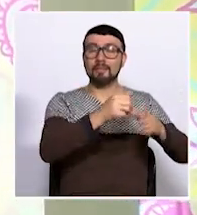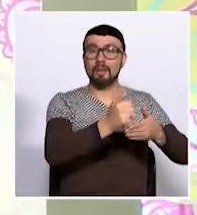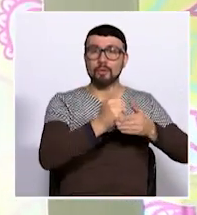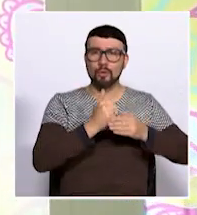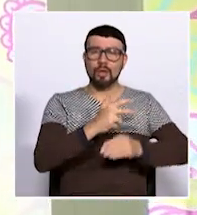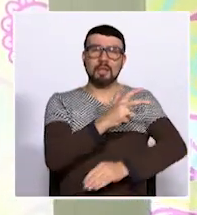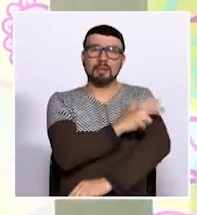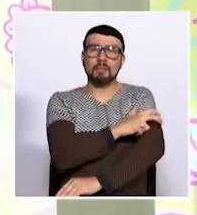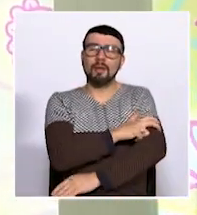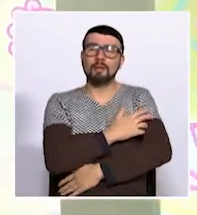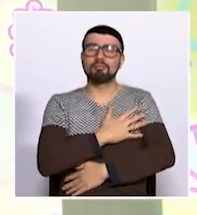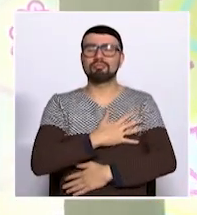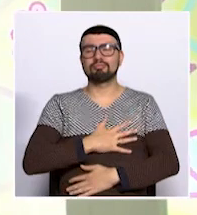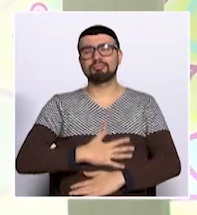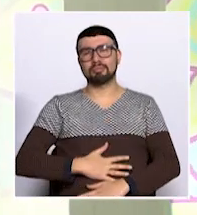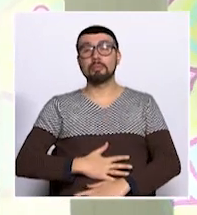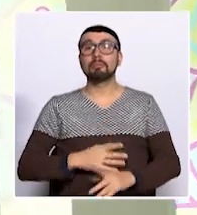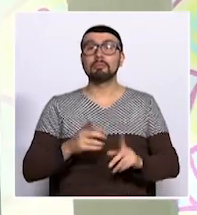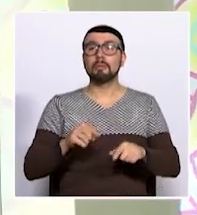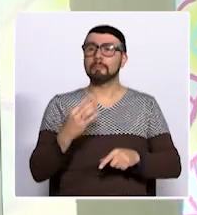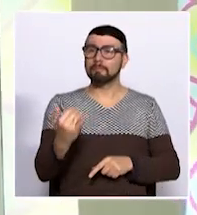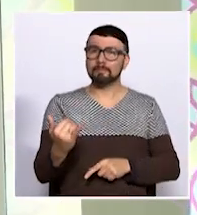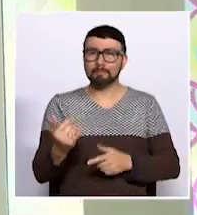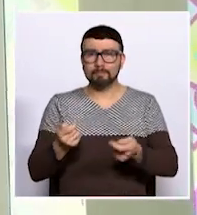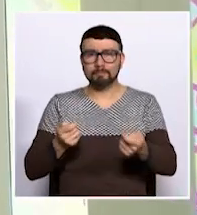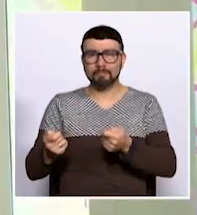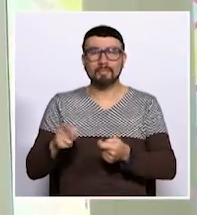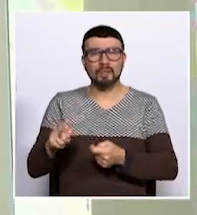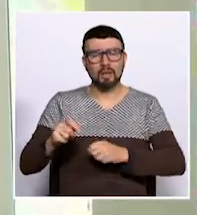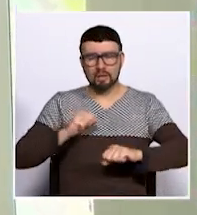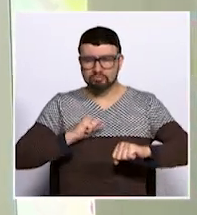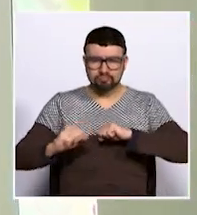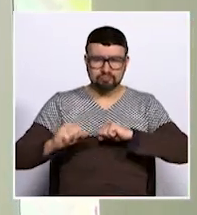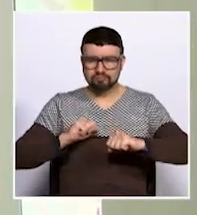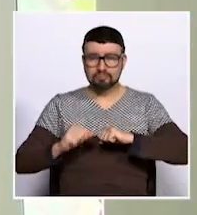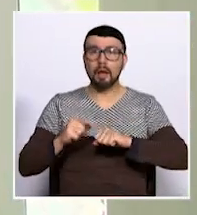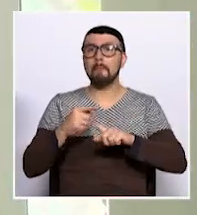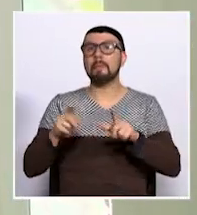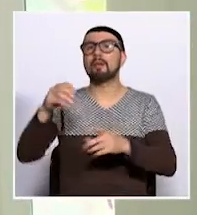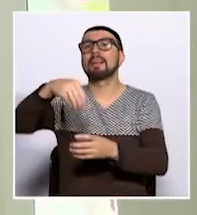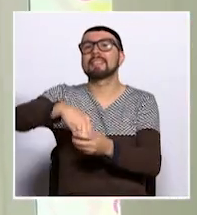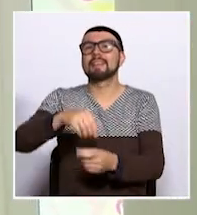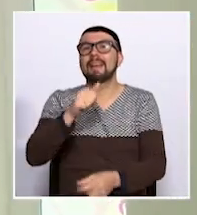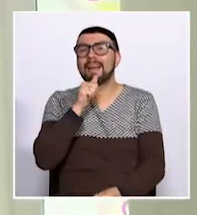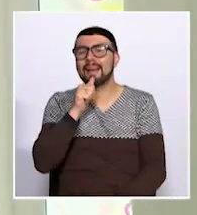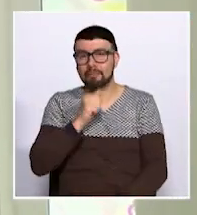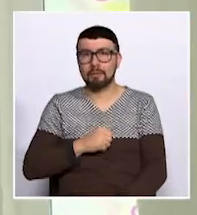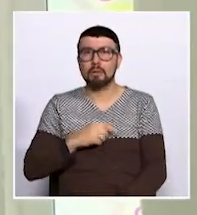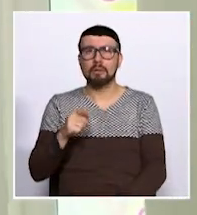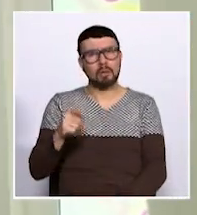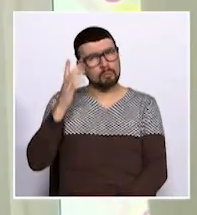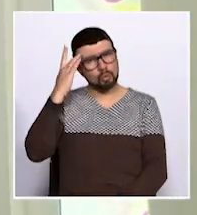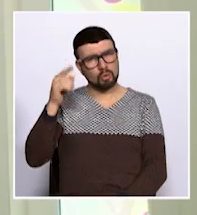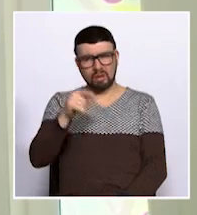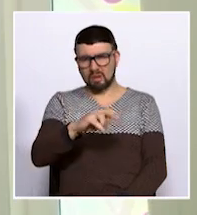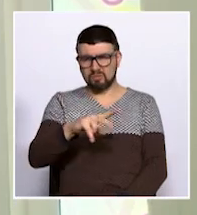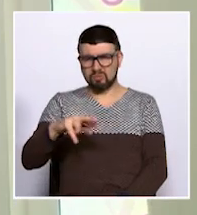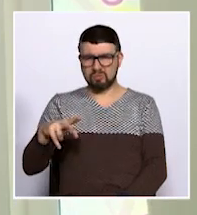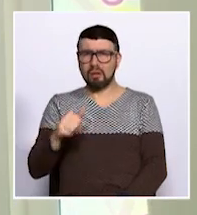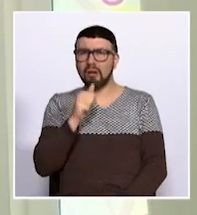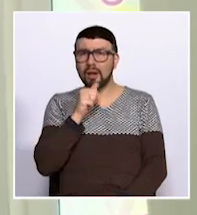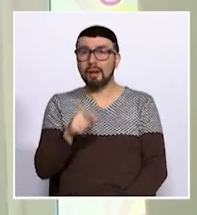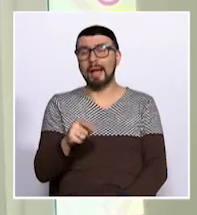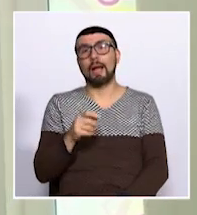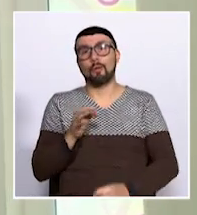la importancia de hacer la parte de ejercicio y hidroterapia, pues el ejercicio en piscina, porque cuida nuestras articulaciones y aún así